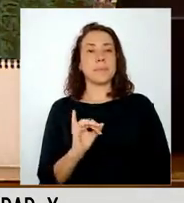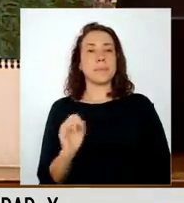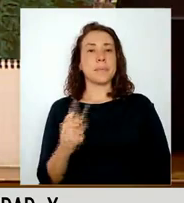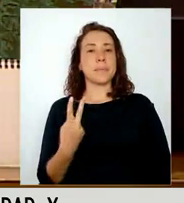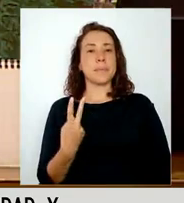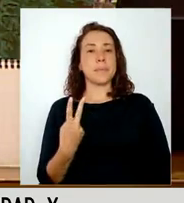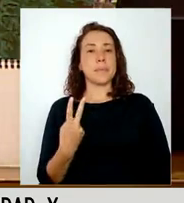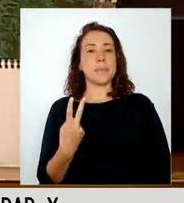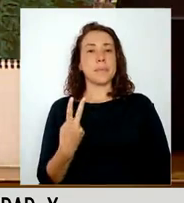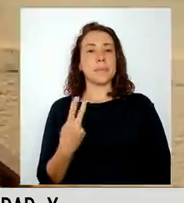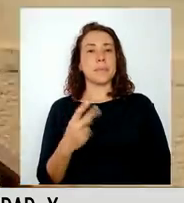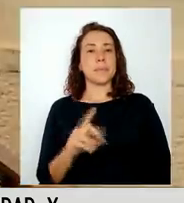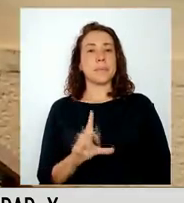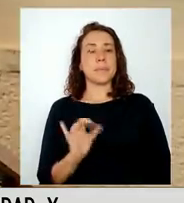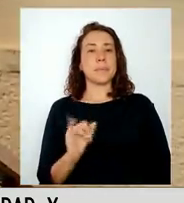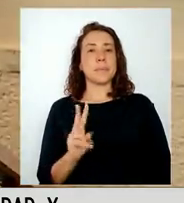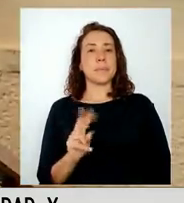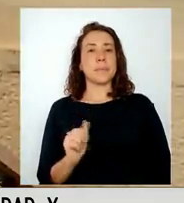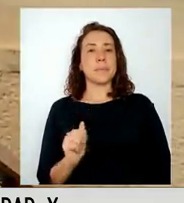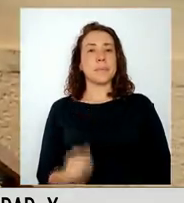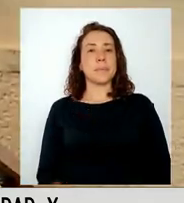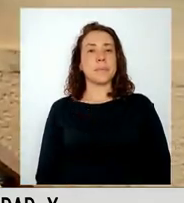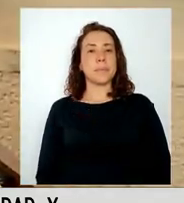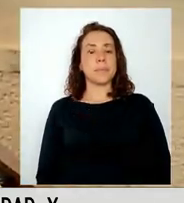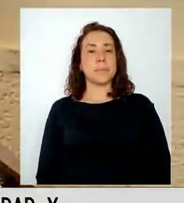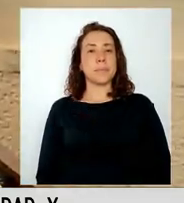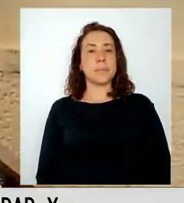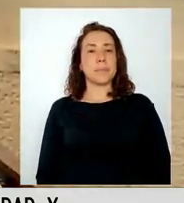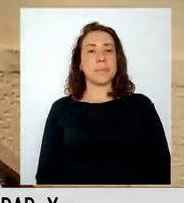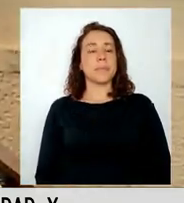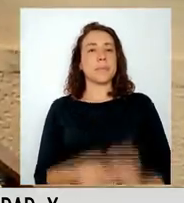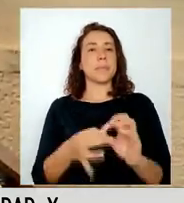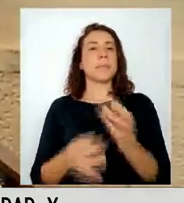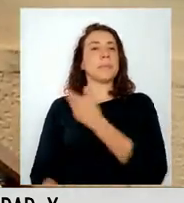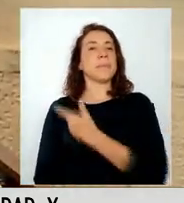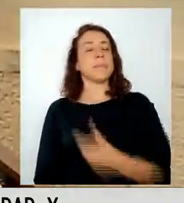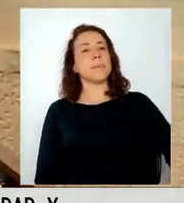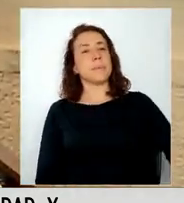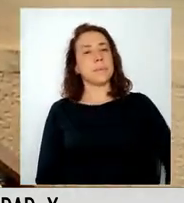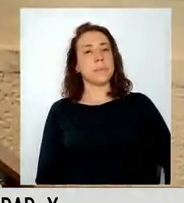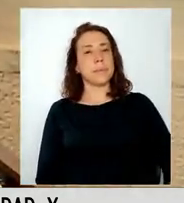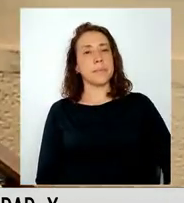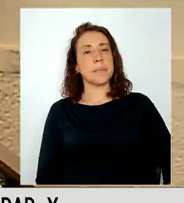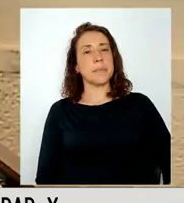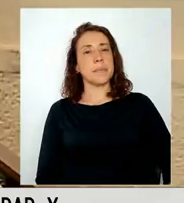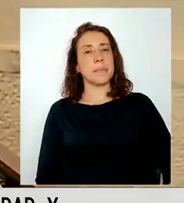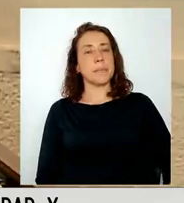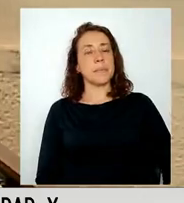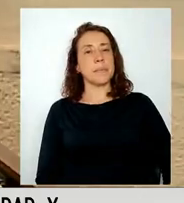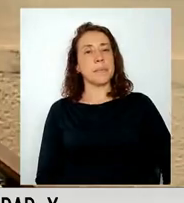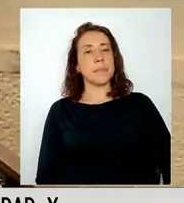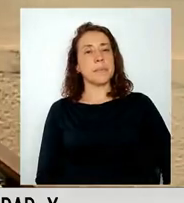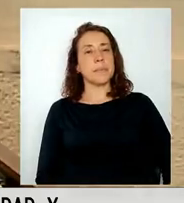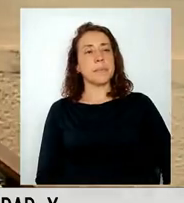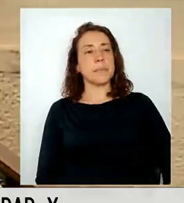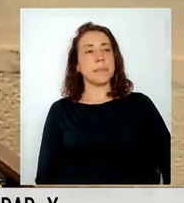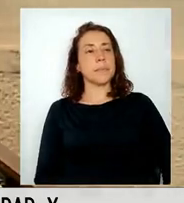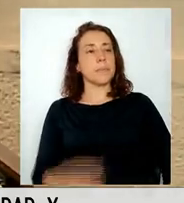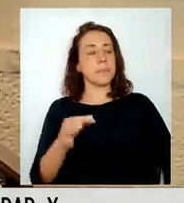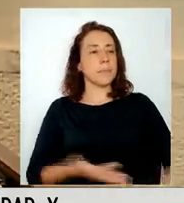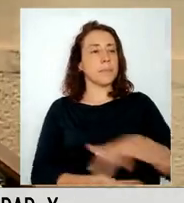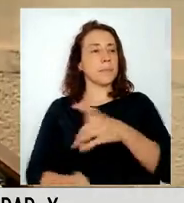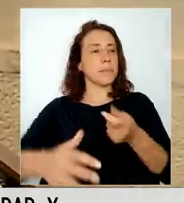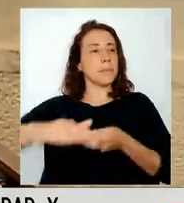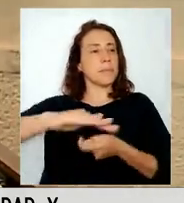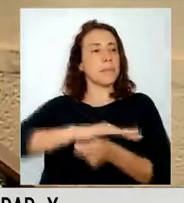Leiva Gracias presidente que Qué duda cabe que la corrupción galopante que tenemos hoy